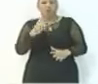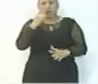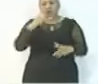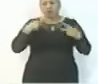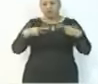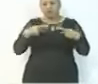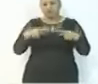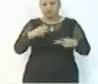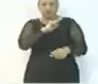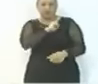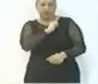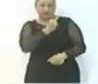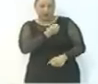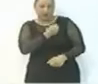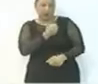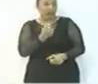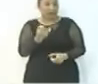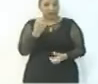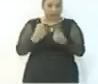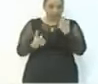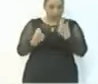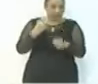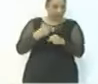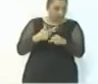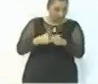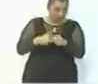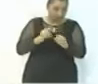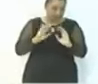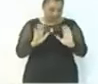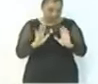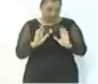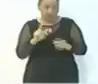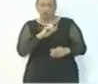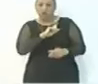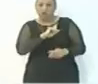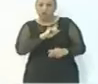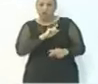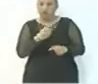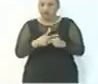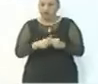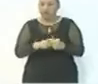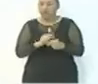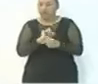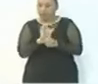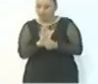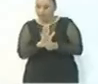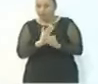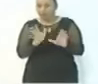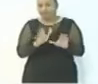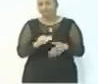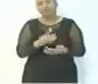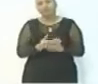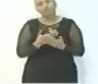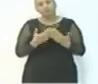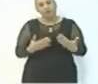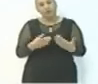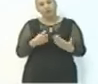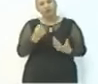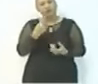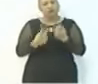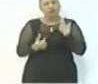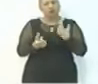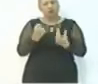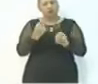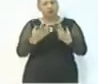persona que esté sana, hablando de mujeres que tuvieran el virus, que esté sana, que les apoye en este momento. Si hubiera alguna